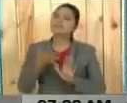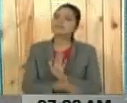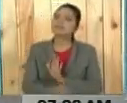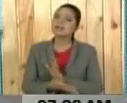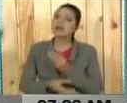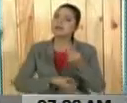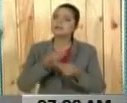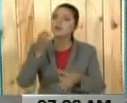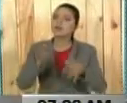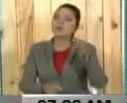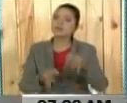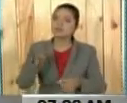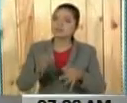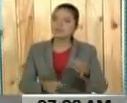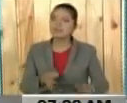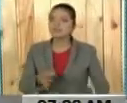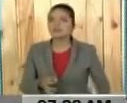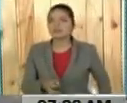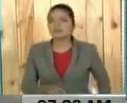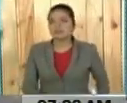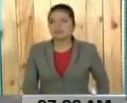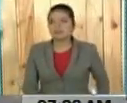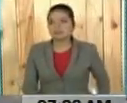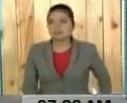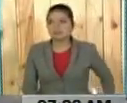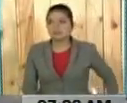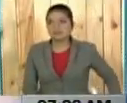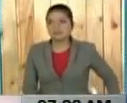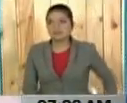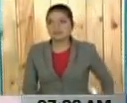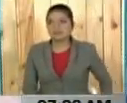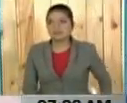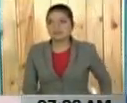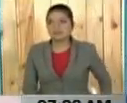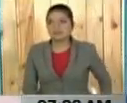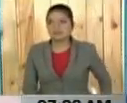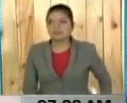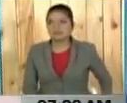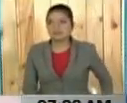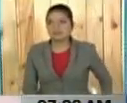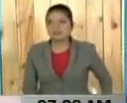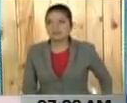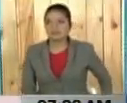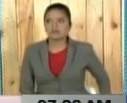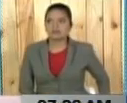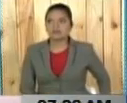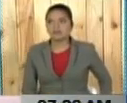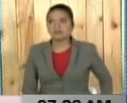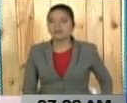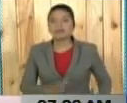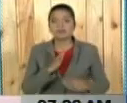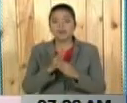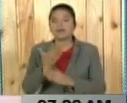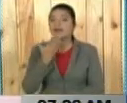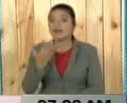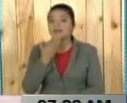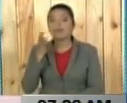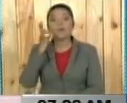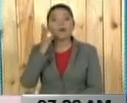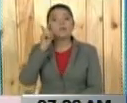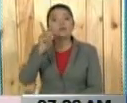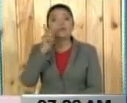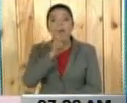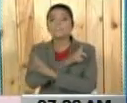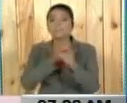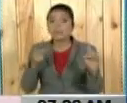la justicia en ese momento? Así es, bueno. Ari, nosotros agradecemos la presencia de la profesora el día de hoy, pero como lo habíamos